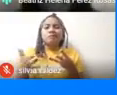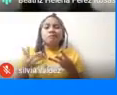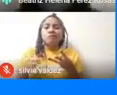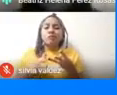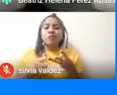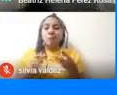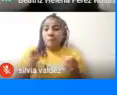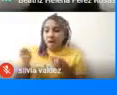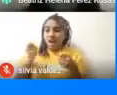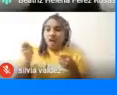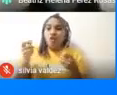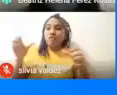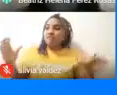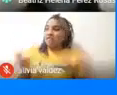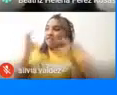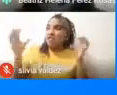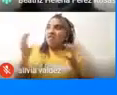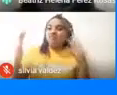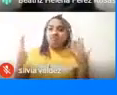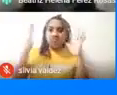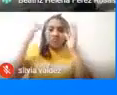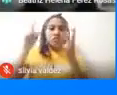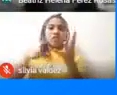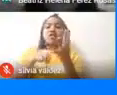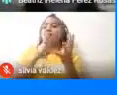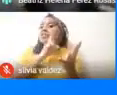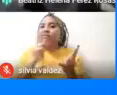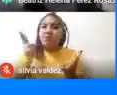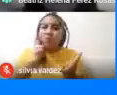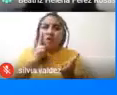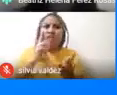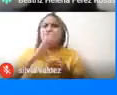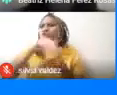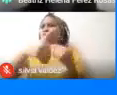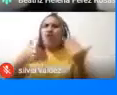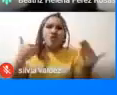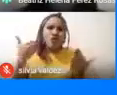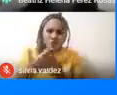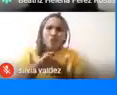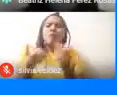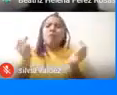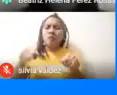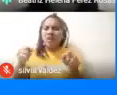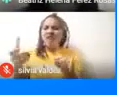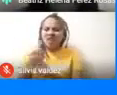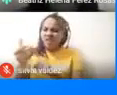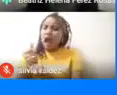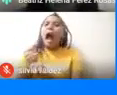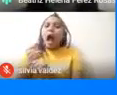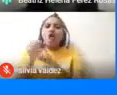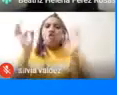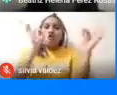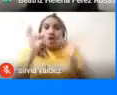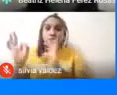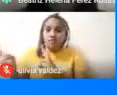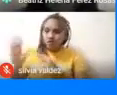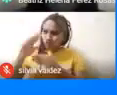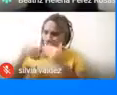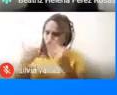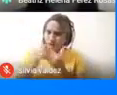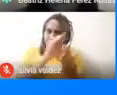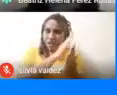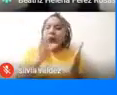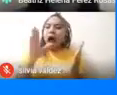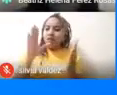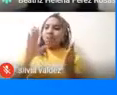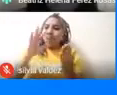manejo de eventos, de restaurantes, todo lo que puede uno encontrar, y cómo organizando todo esto lo